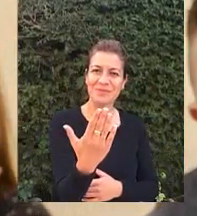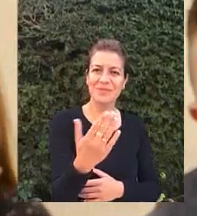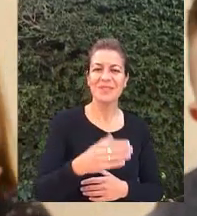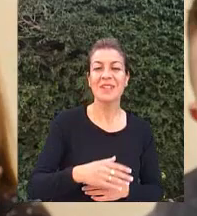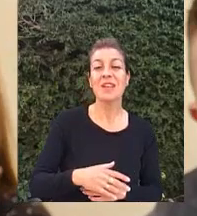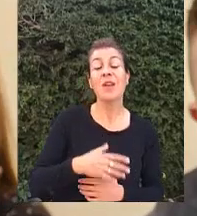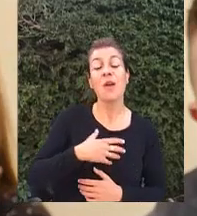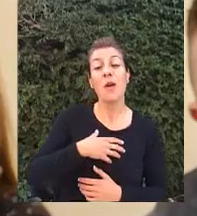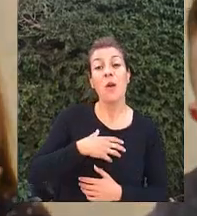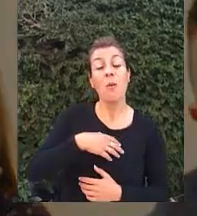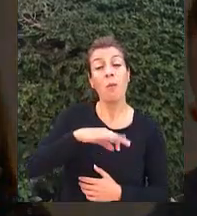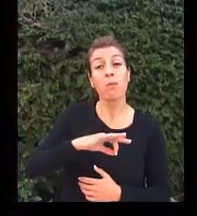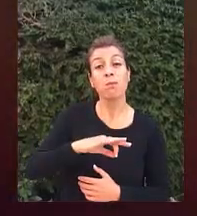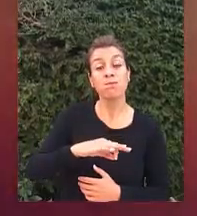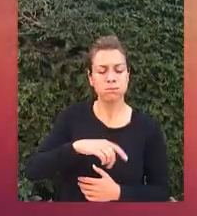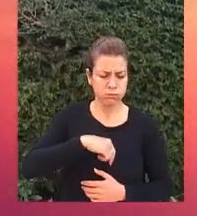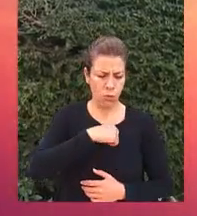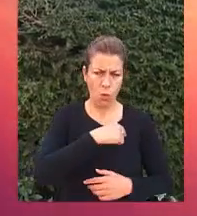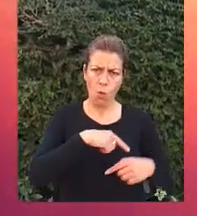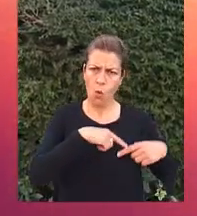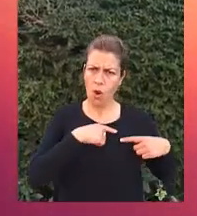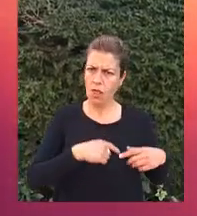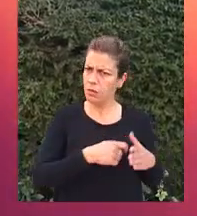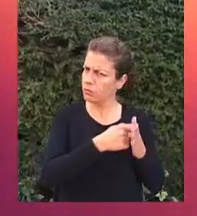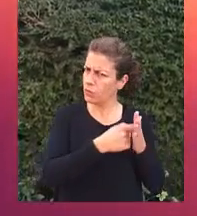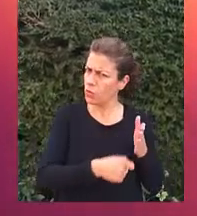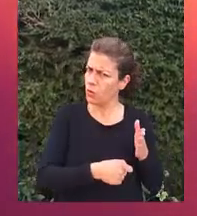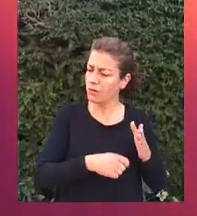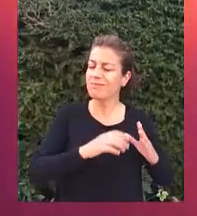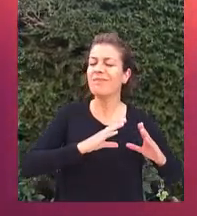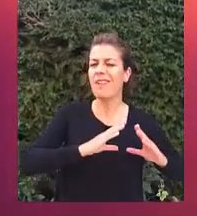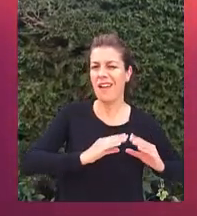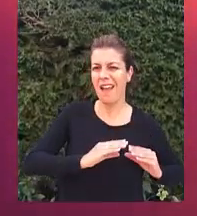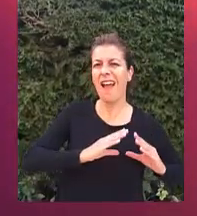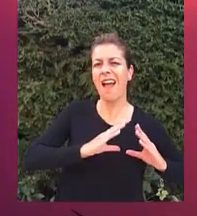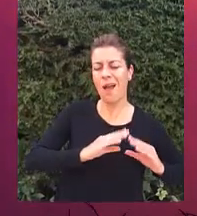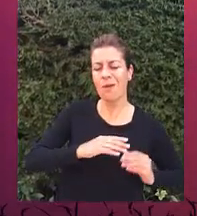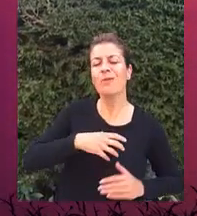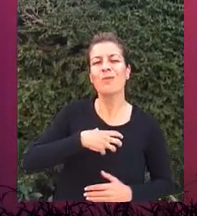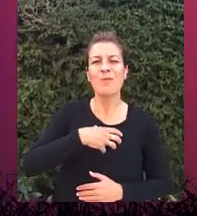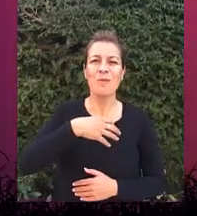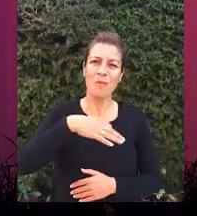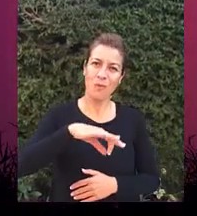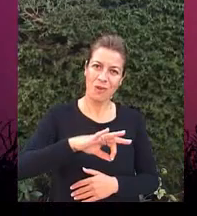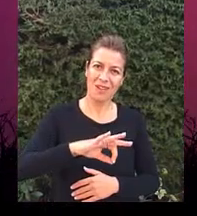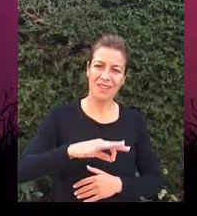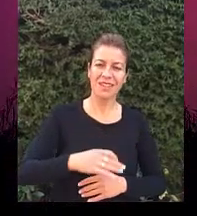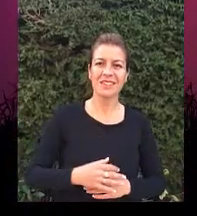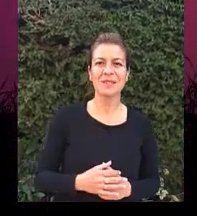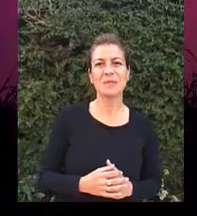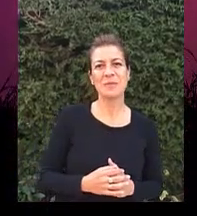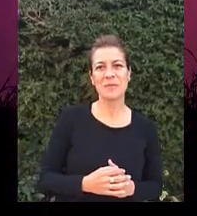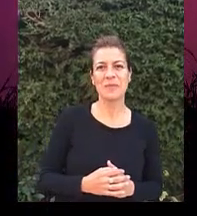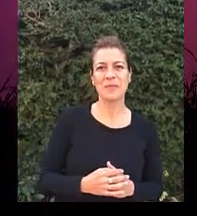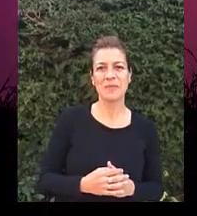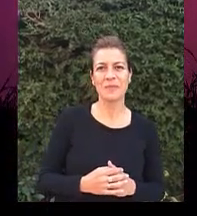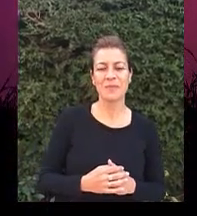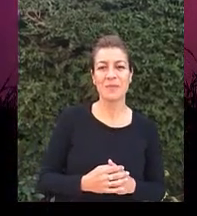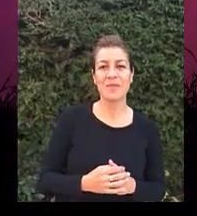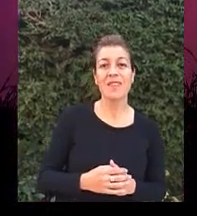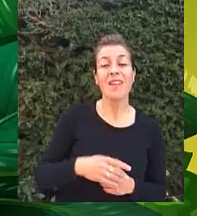de la verdad, puede ablandar el corazón más contraído, alisar los dedos